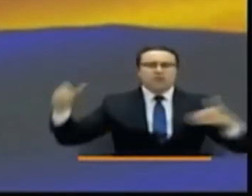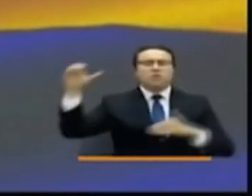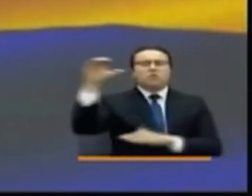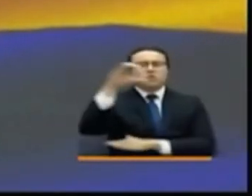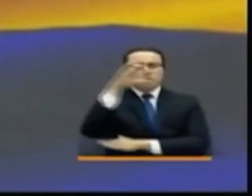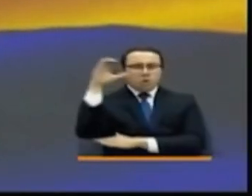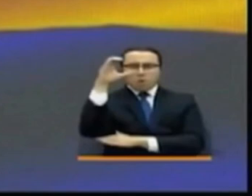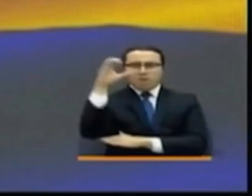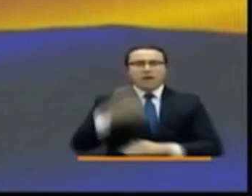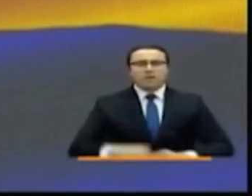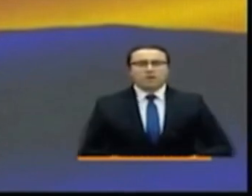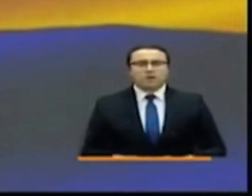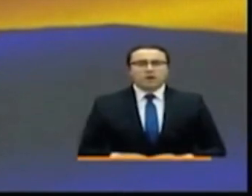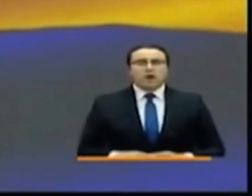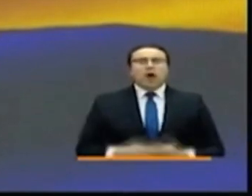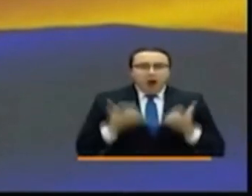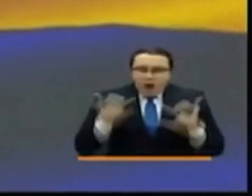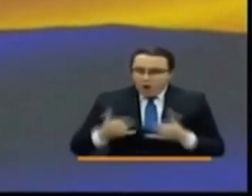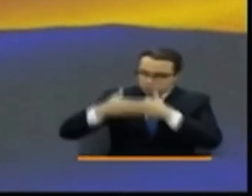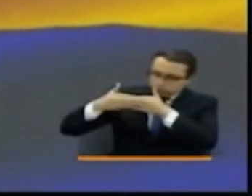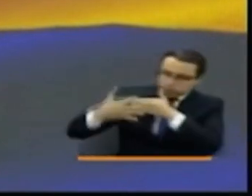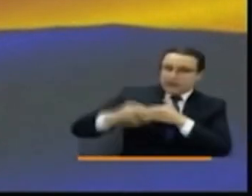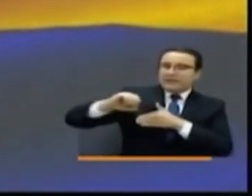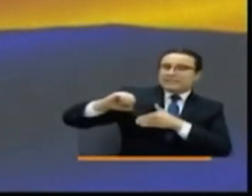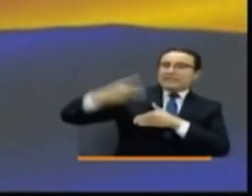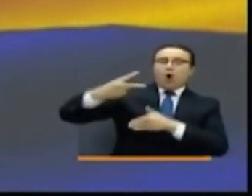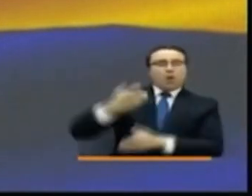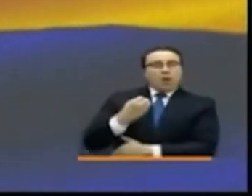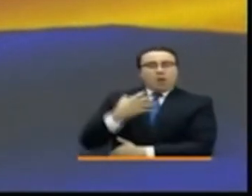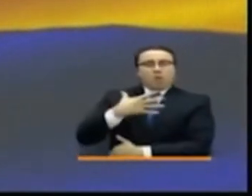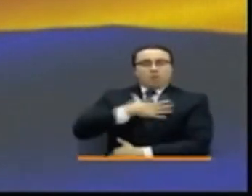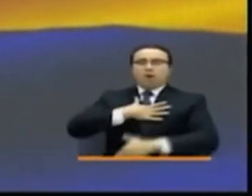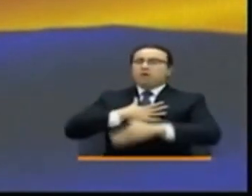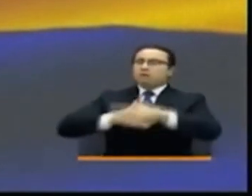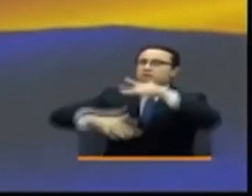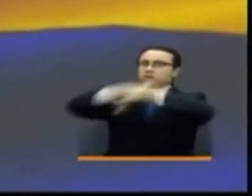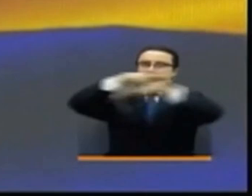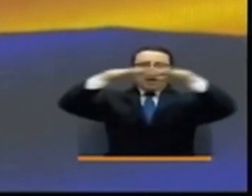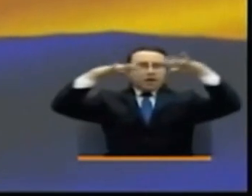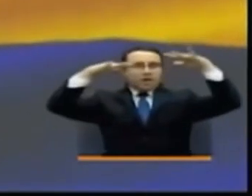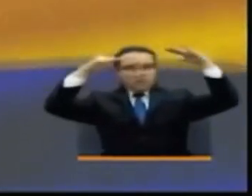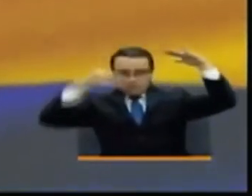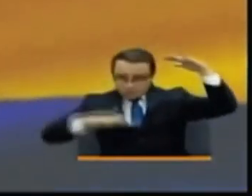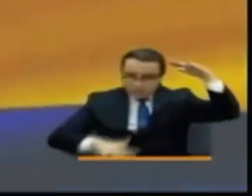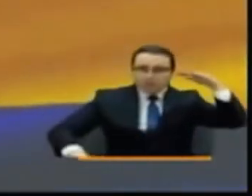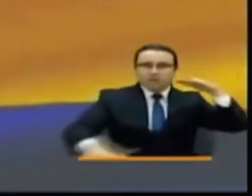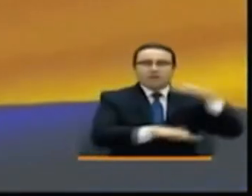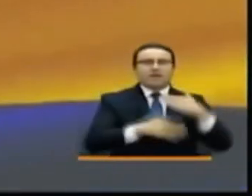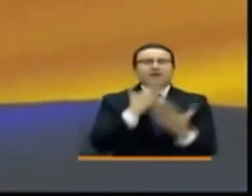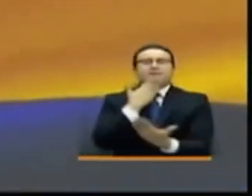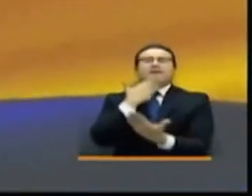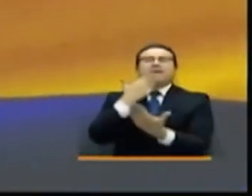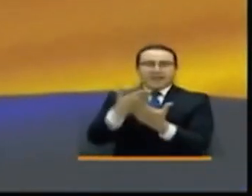tenemos una segunda oportunidad bajo los cielos de la tierra. Gracias.